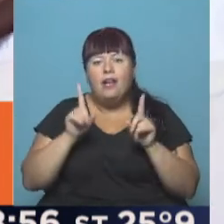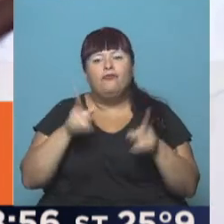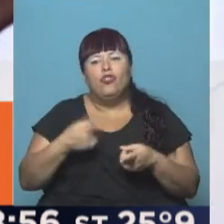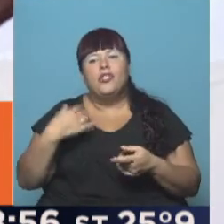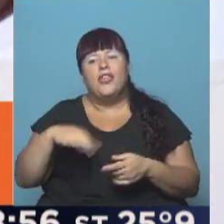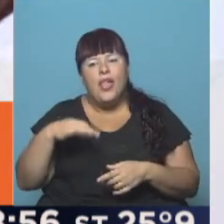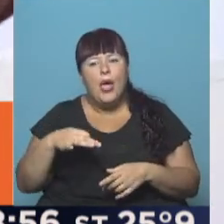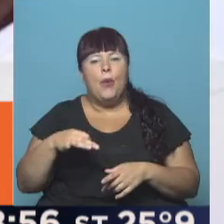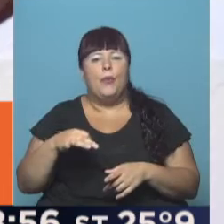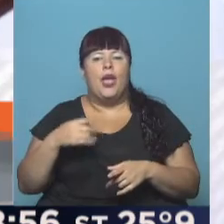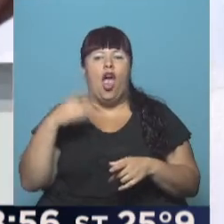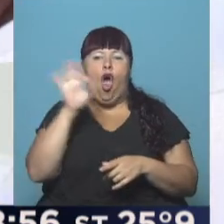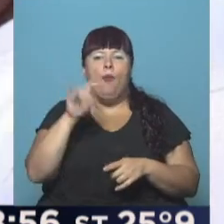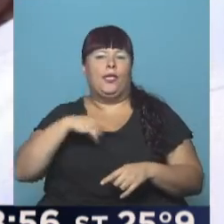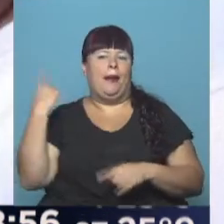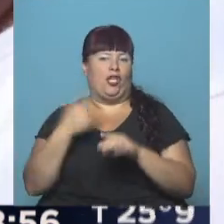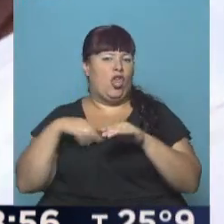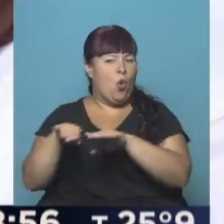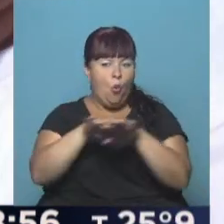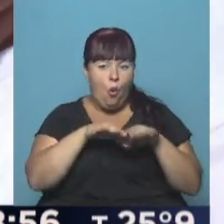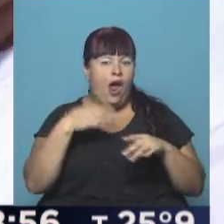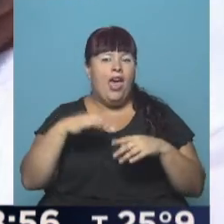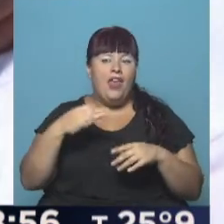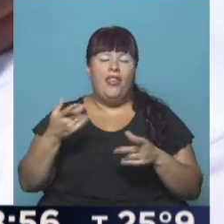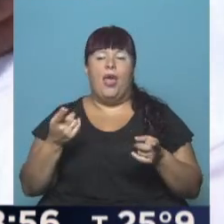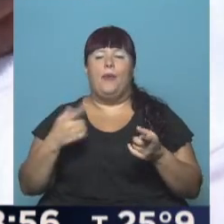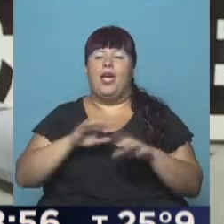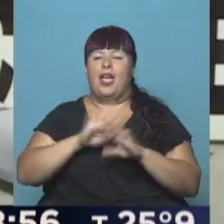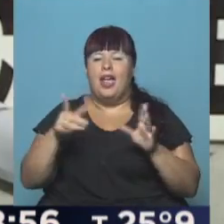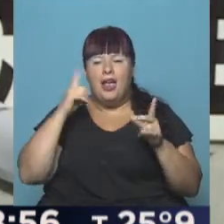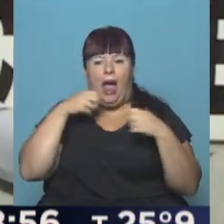que haya una oportunidad para todos y que salga algo de provecho de esta reunión.